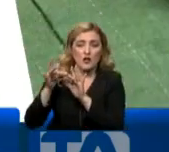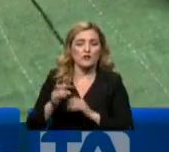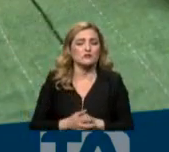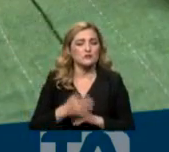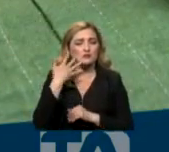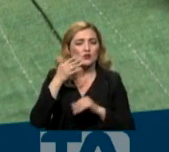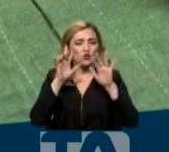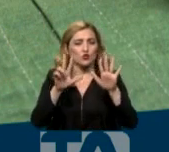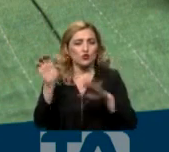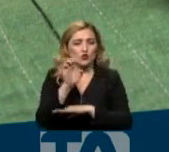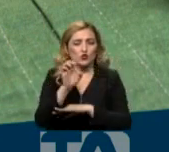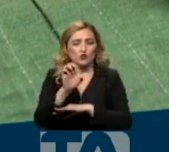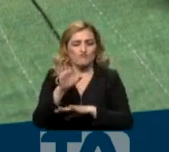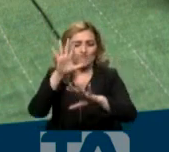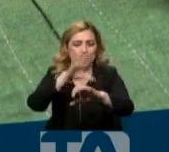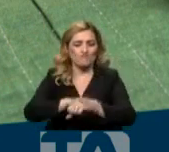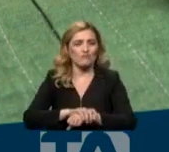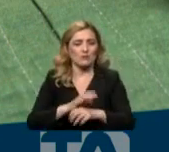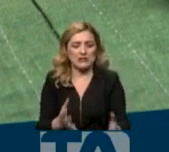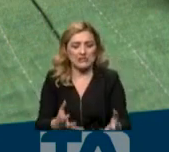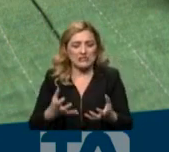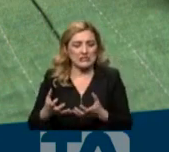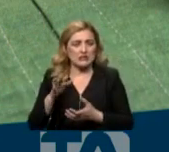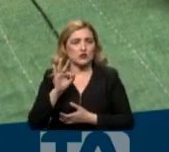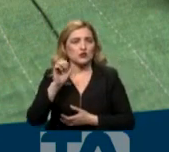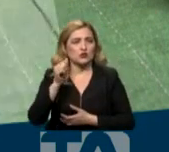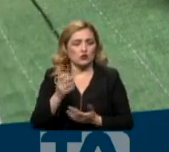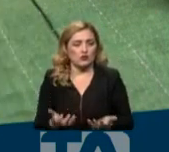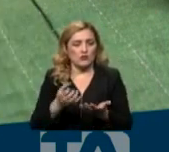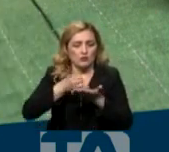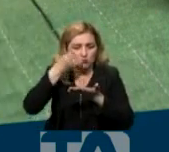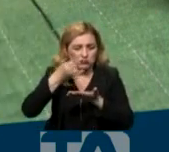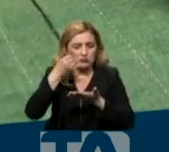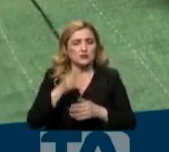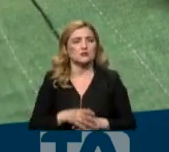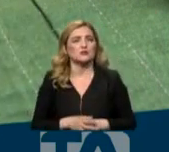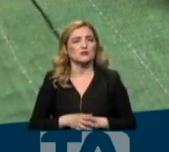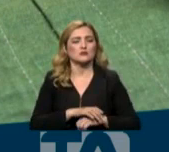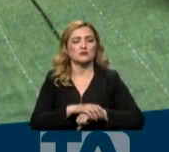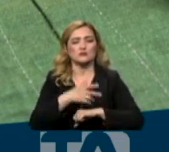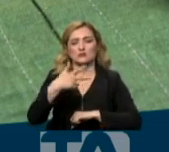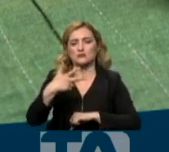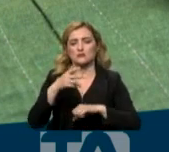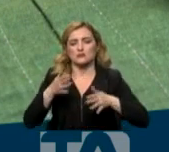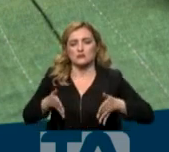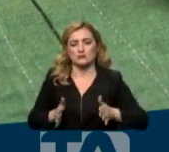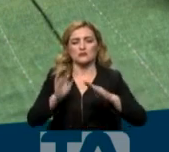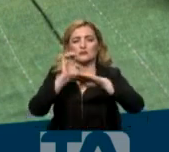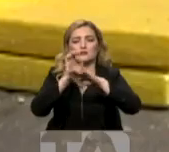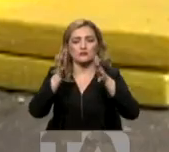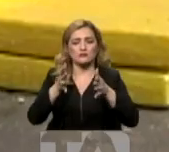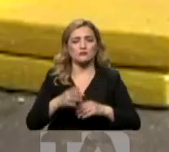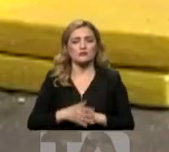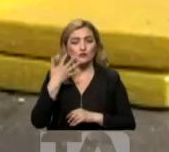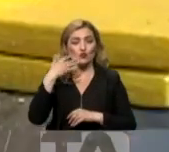ocurrió el 8 de enero y se logró incautar 910 kilos de clorhidrato de cocaína. En esta operación hubo 3 detenidos de nacionalidad ecuatoriana.